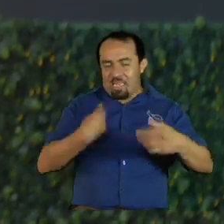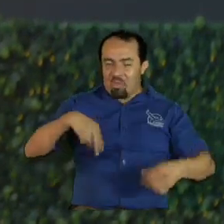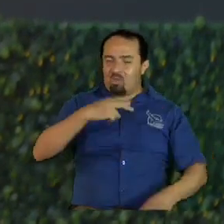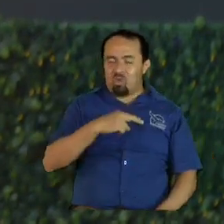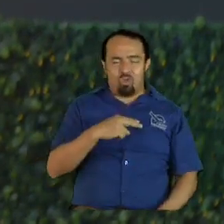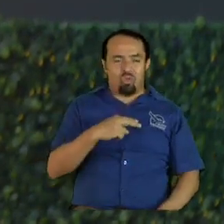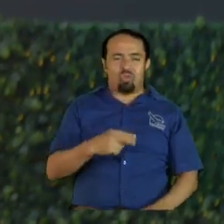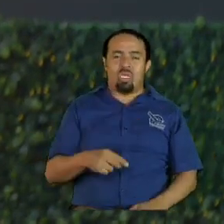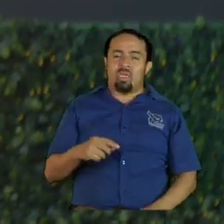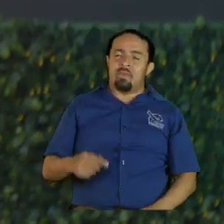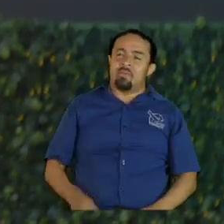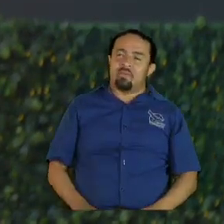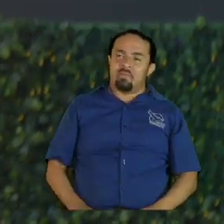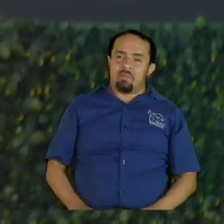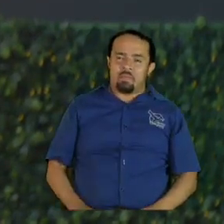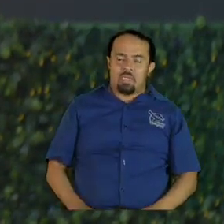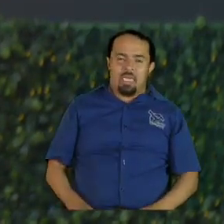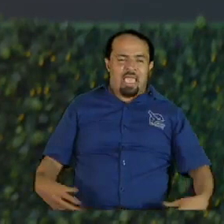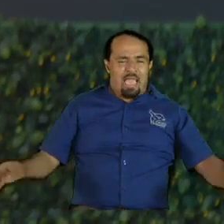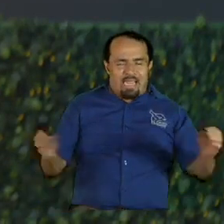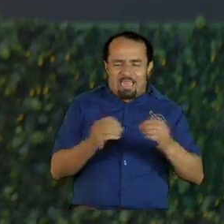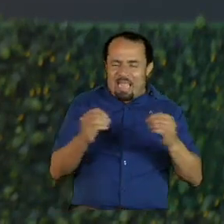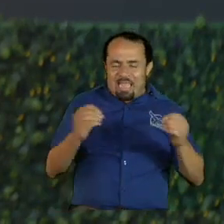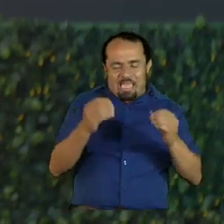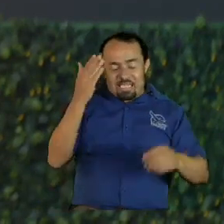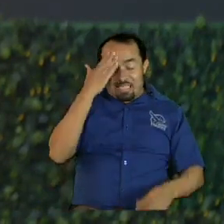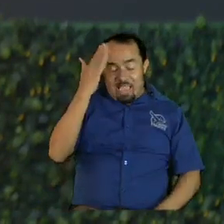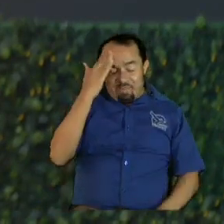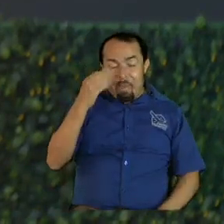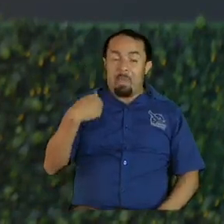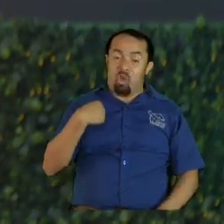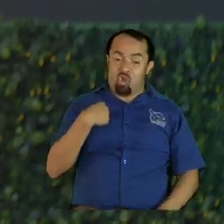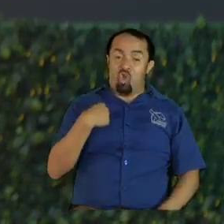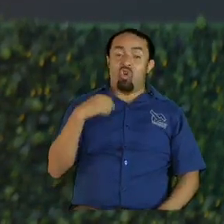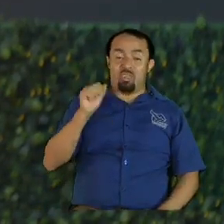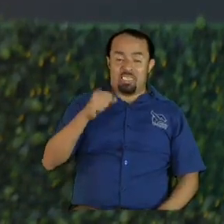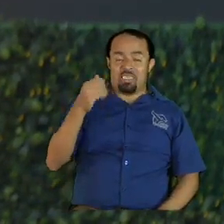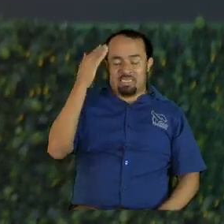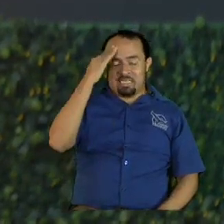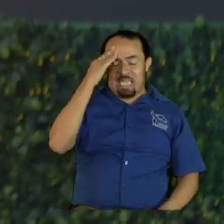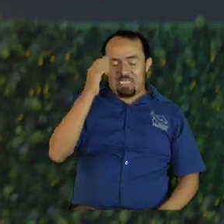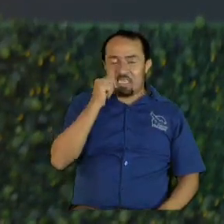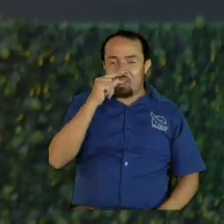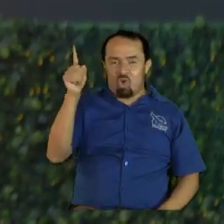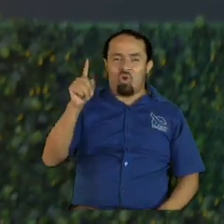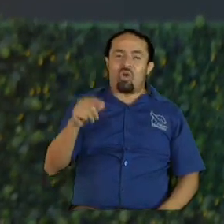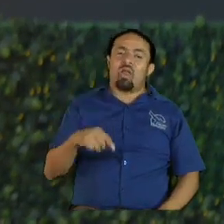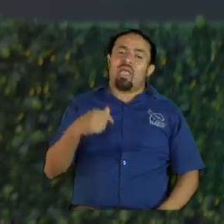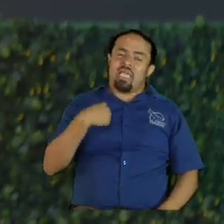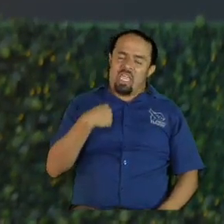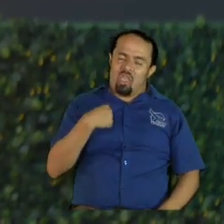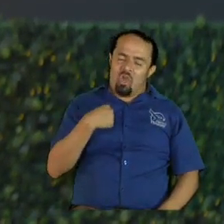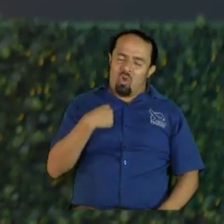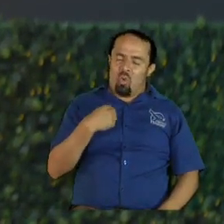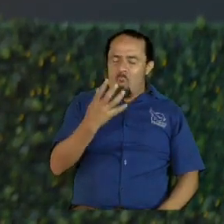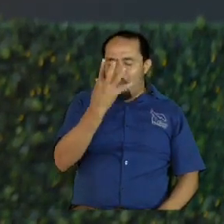encima. Nadie se da cuenta, pero yo sí lo sé, Señor. Y además ya vi que algunos están murmurando por ahí.